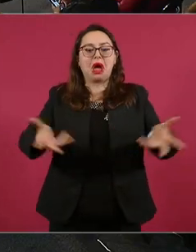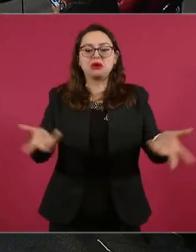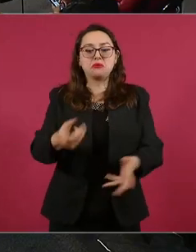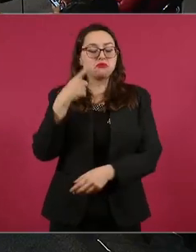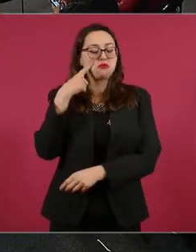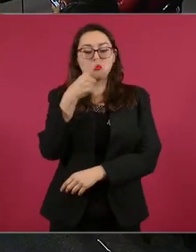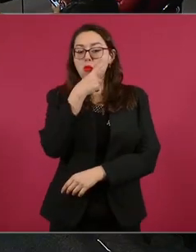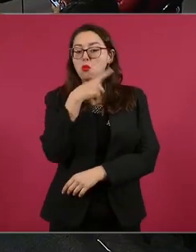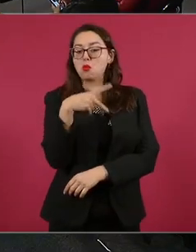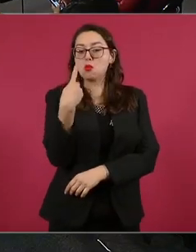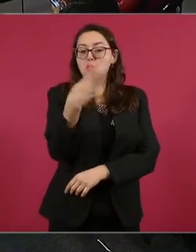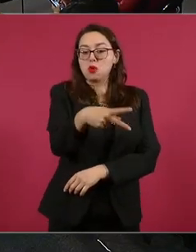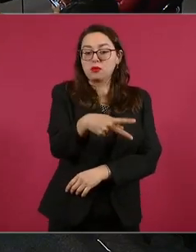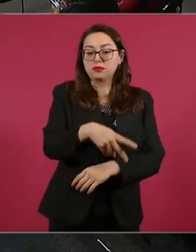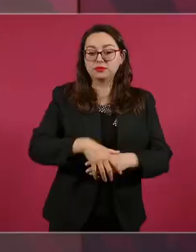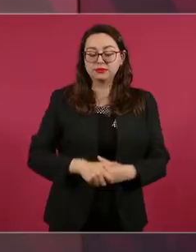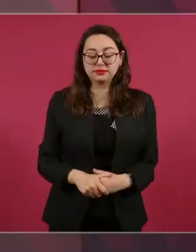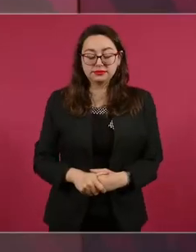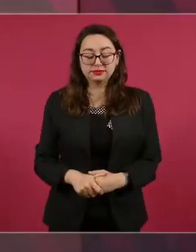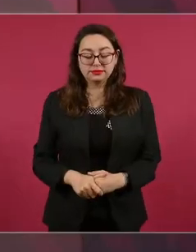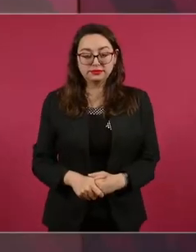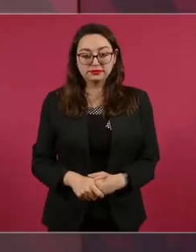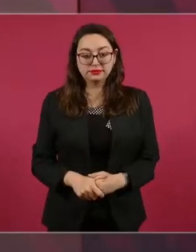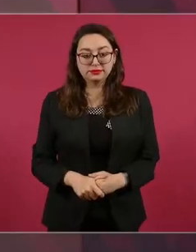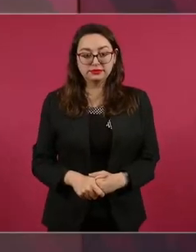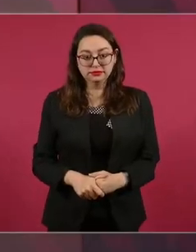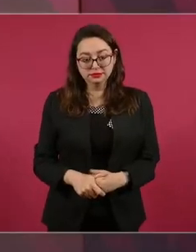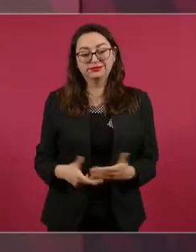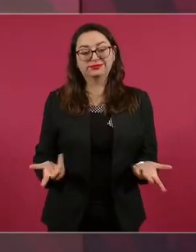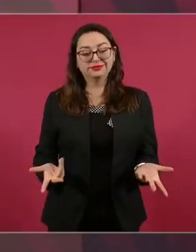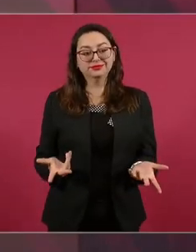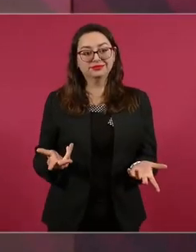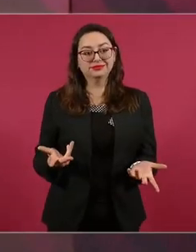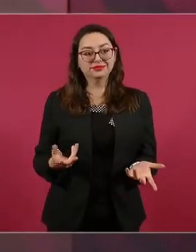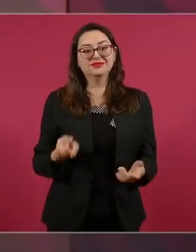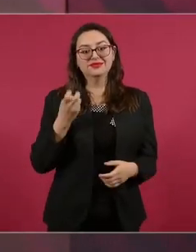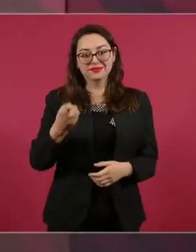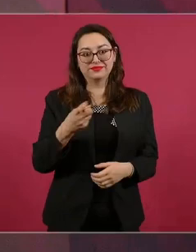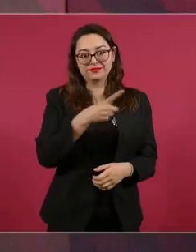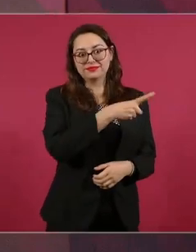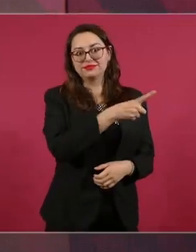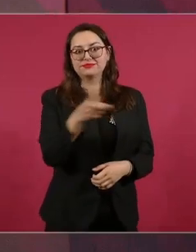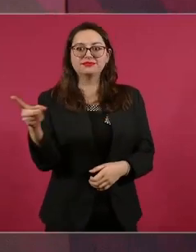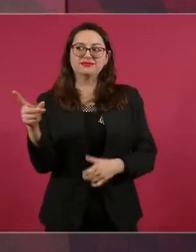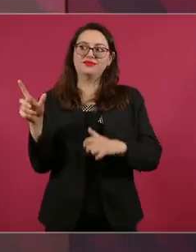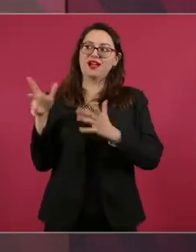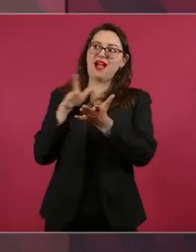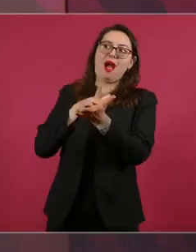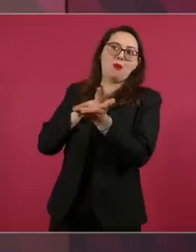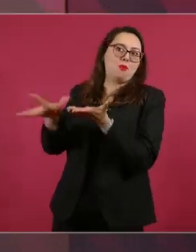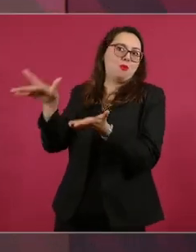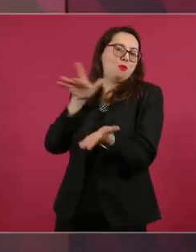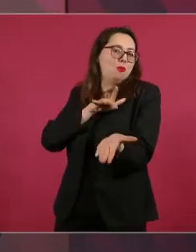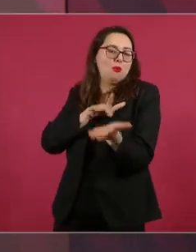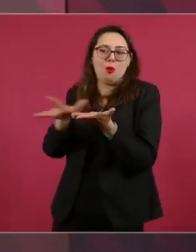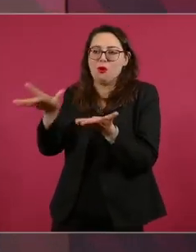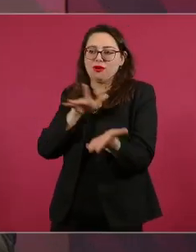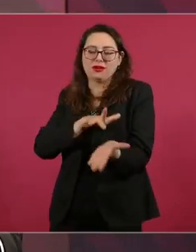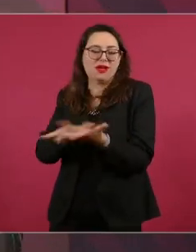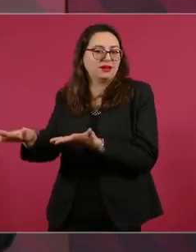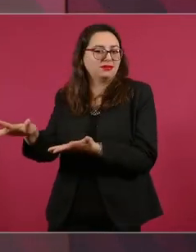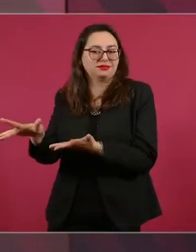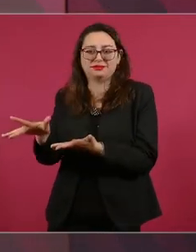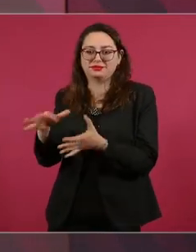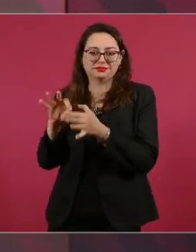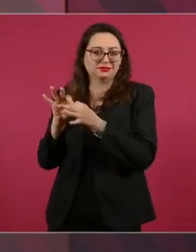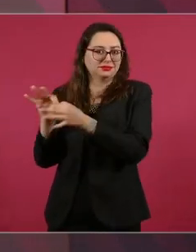tiene fuerza al interior del Poder Judicial. O sea, es